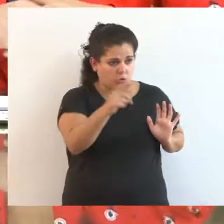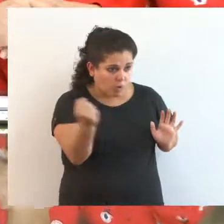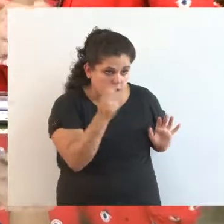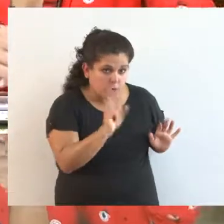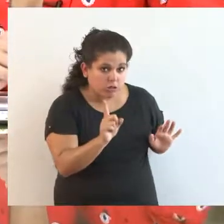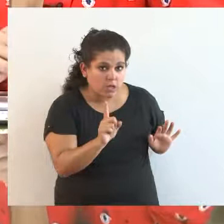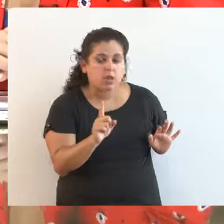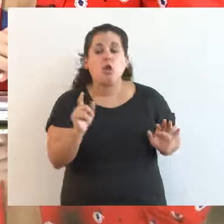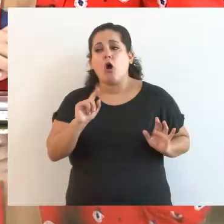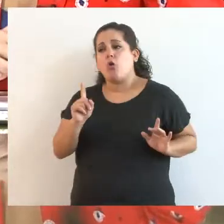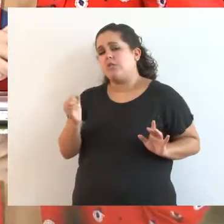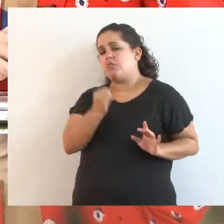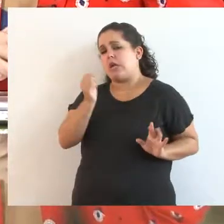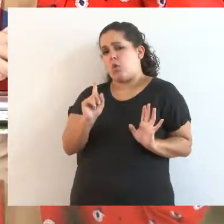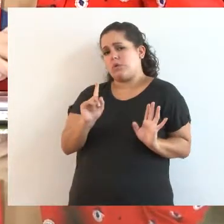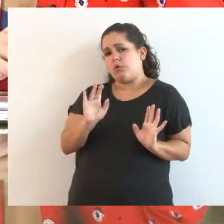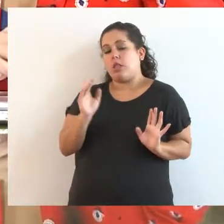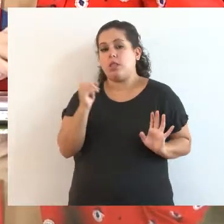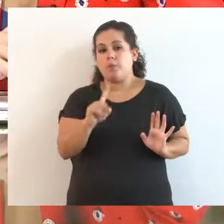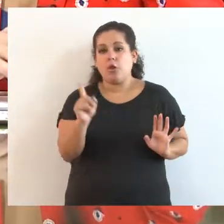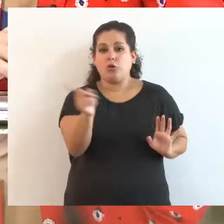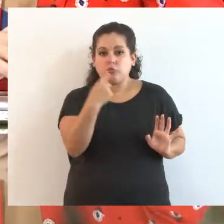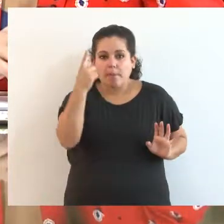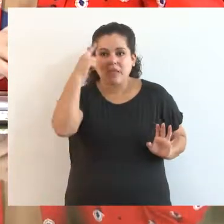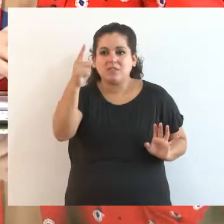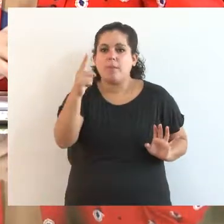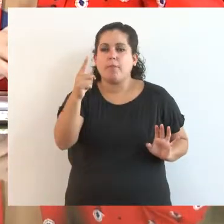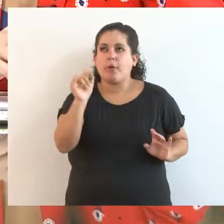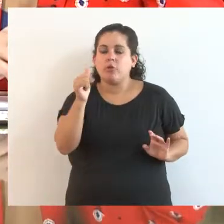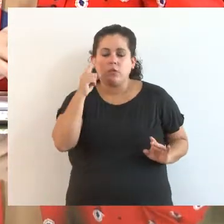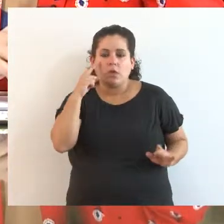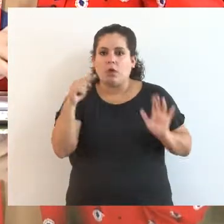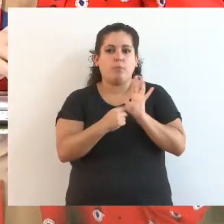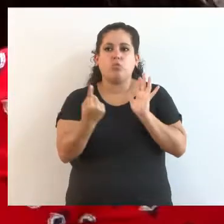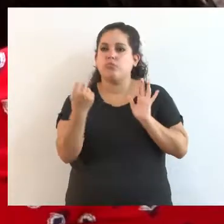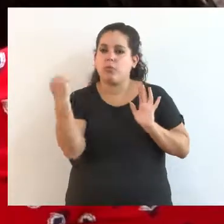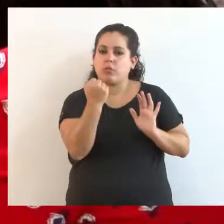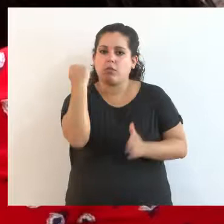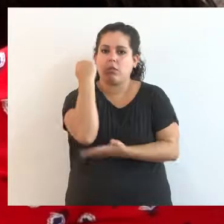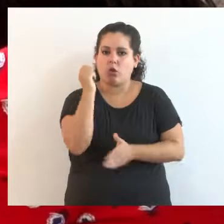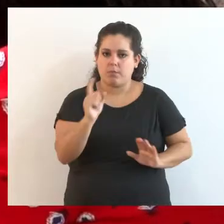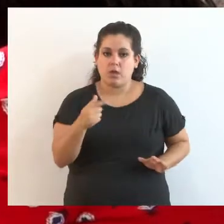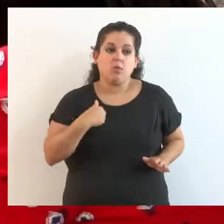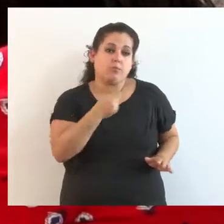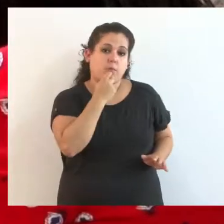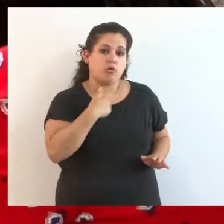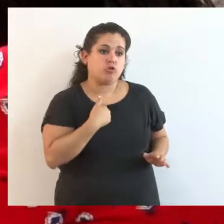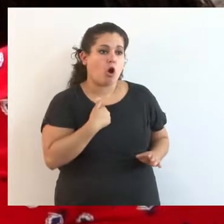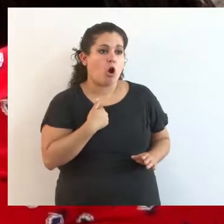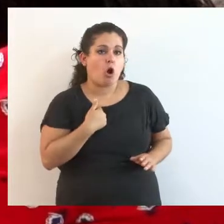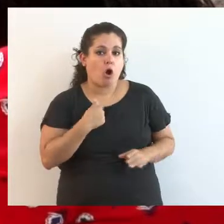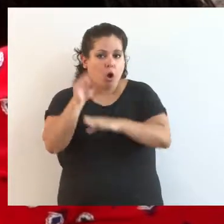¿No sería importante? No, no sería importante, porque yo creo que, digamos, la construcción filial no tiene que ver con un estatus económico. Porque la cuestión es cómo yo